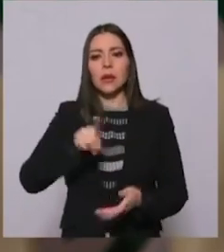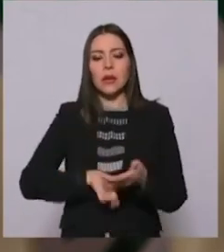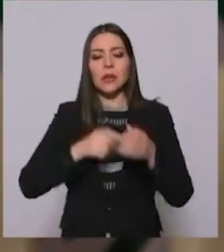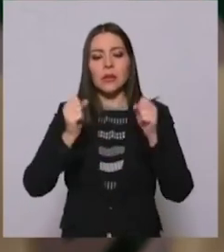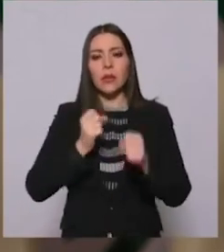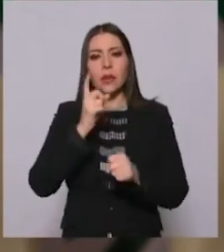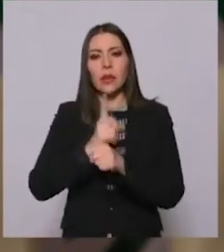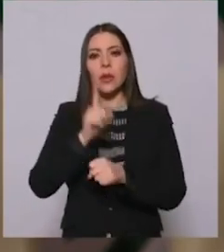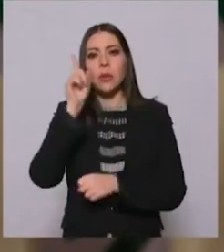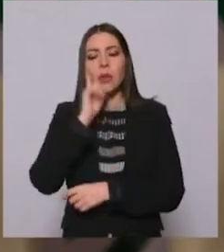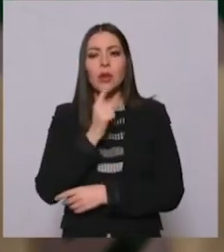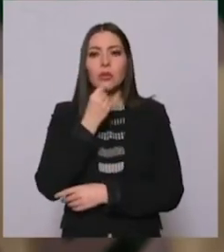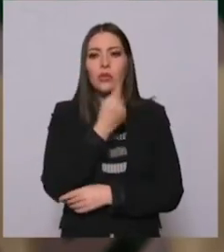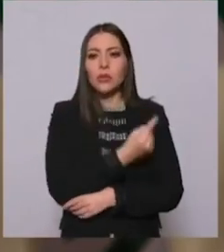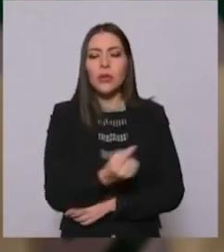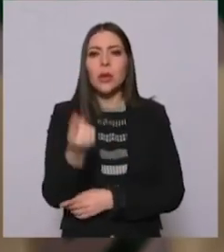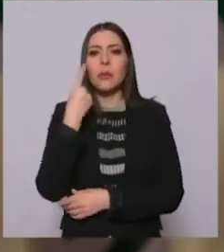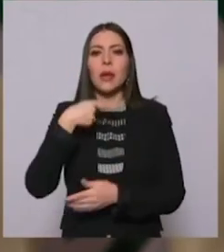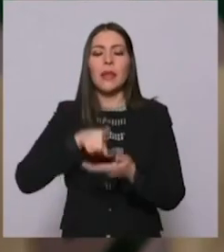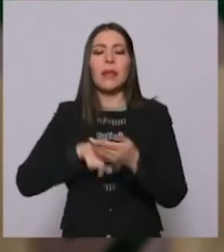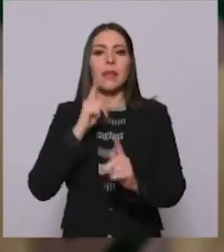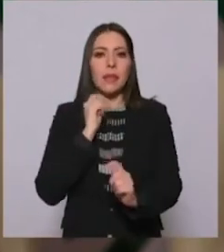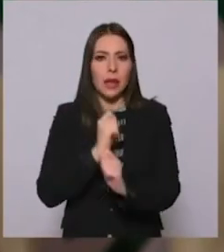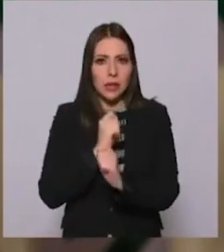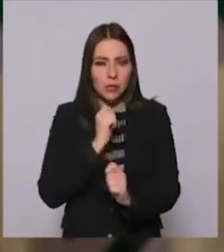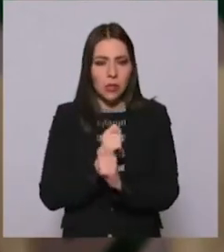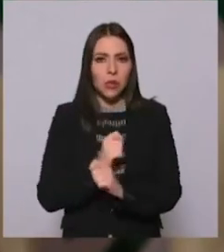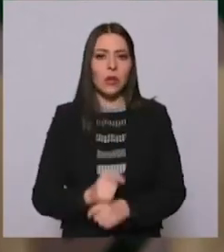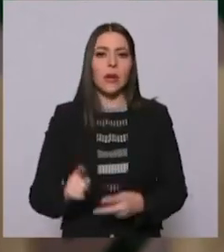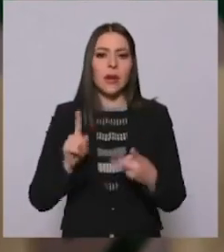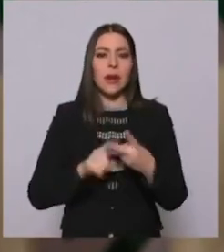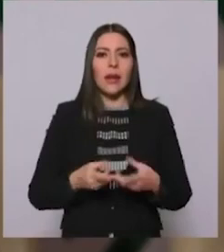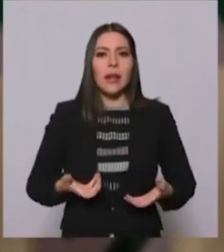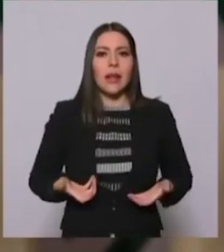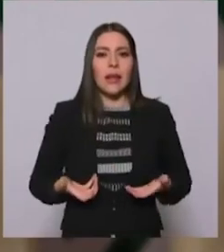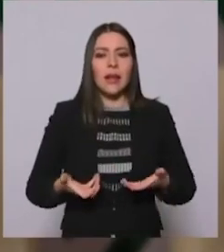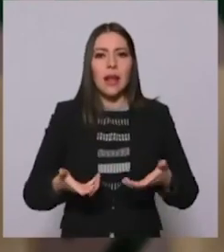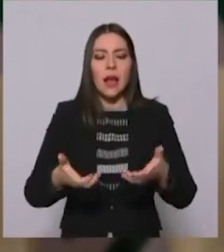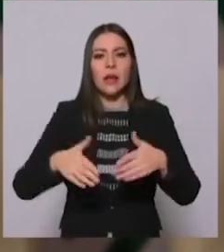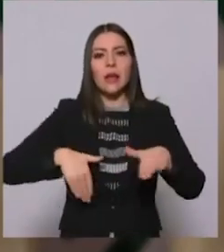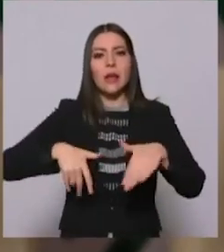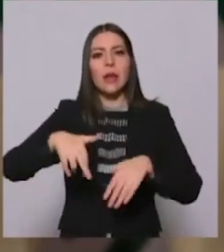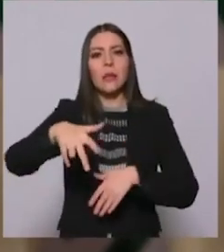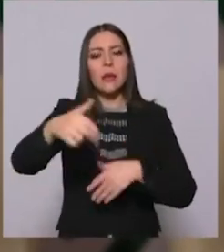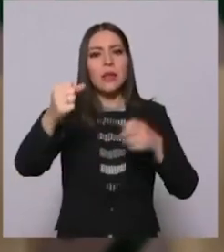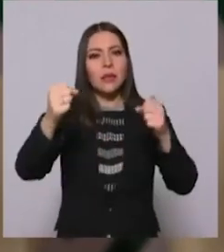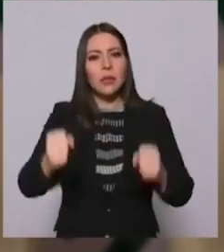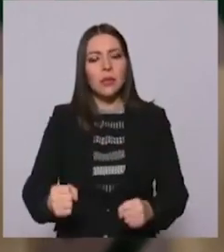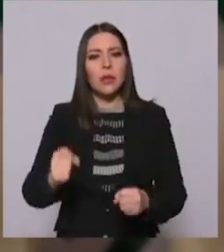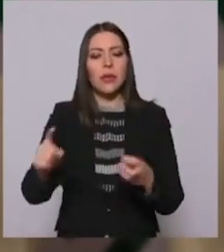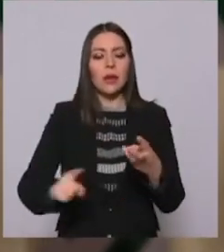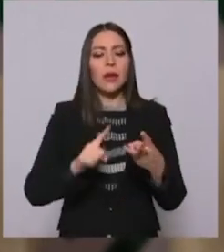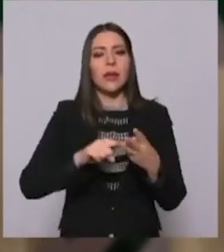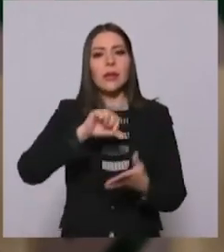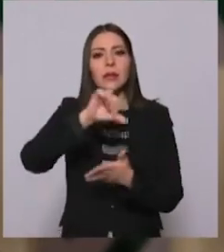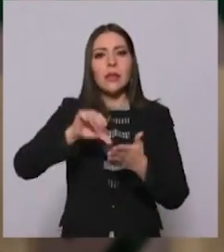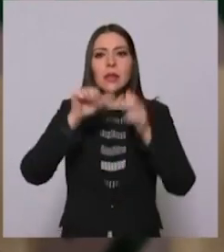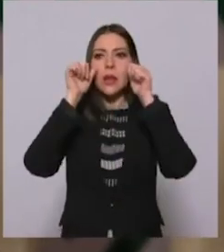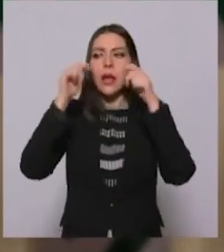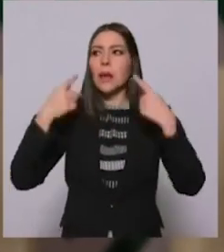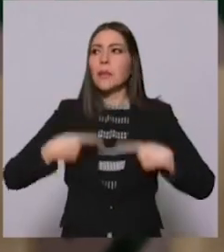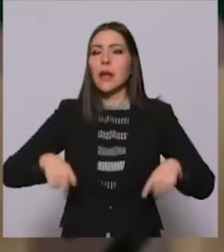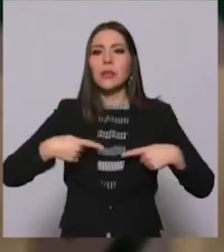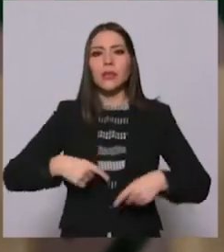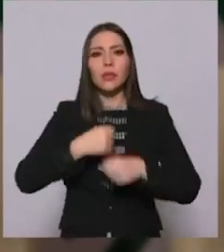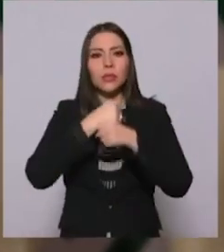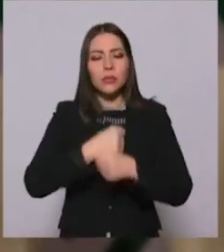niñas y mujeres en el transporte público, en los senderos Camina Libre, Camina Segura, en los centros de atención a víctimas,